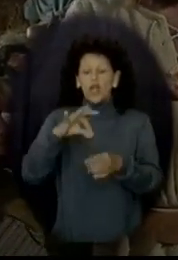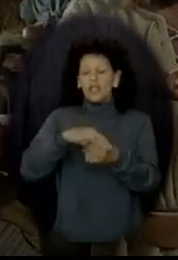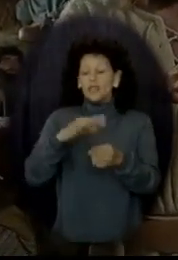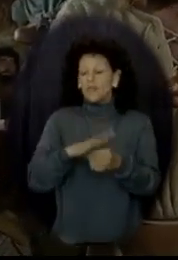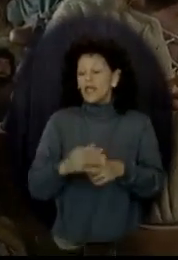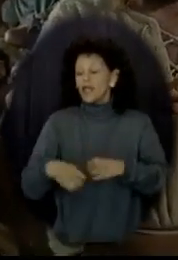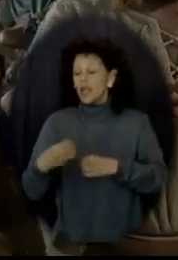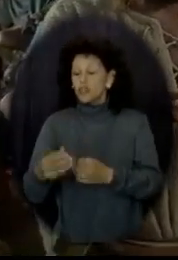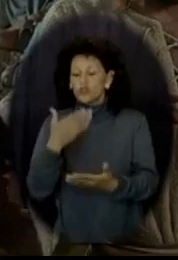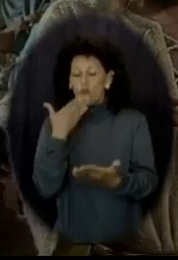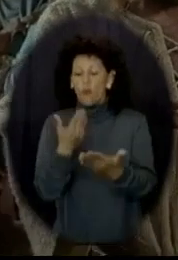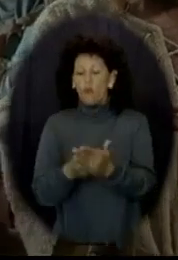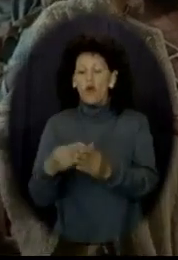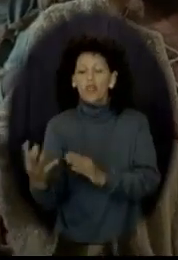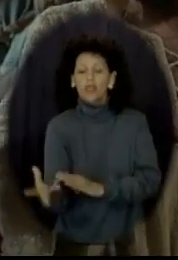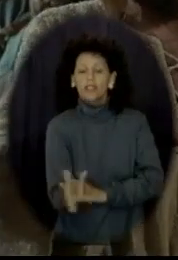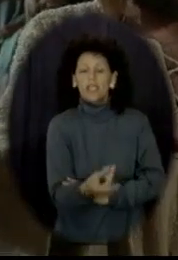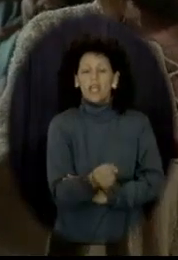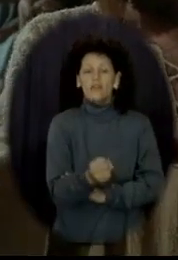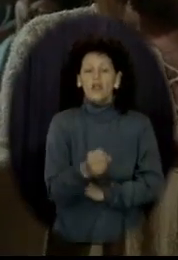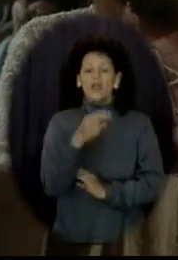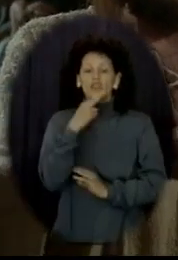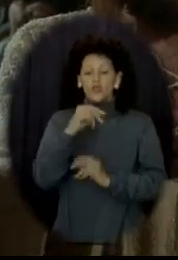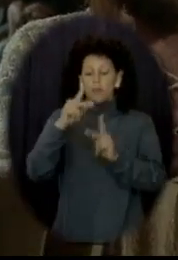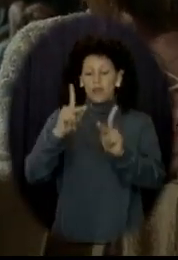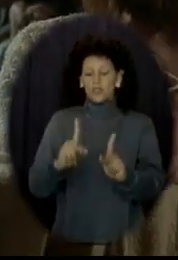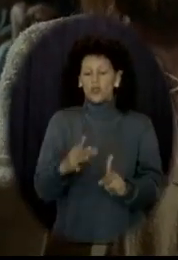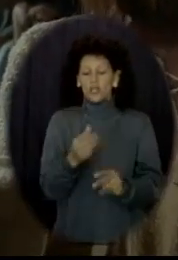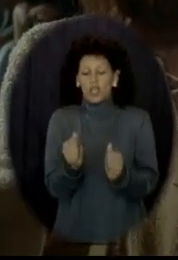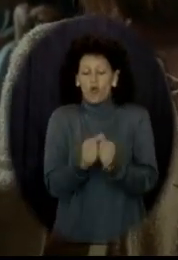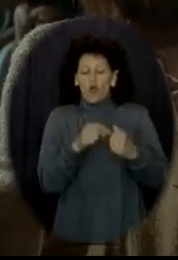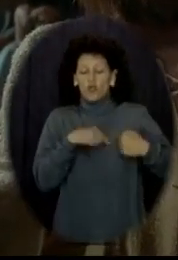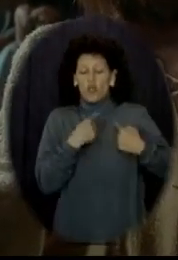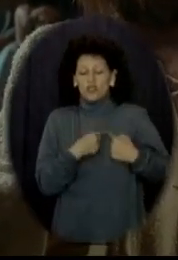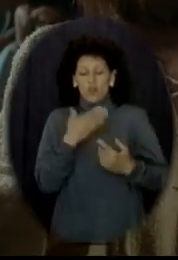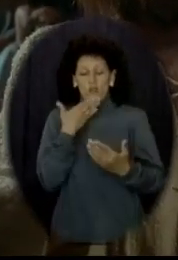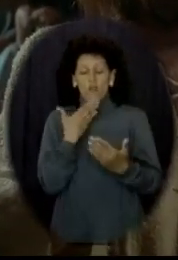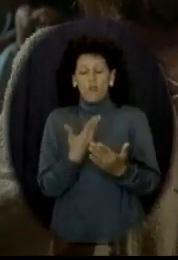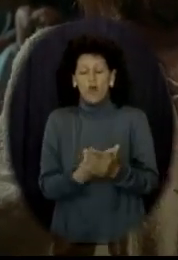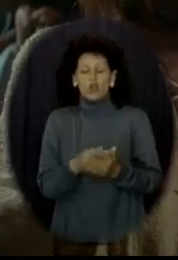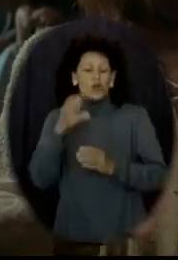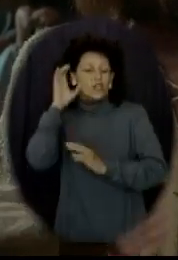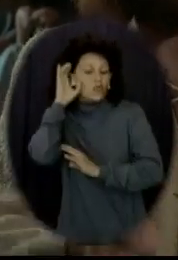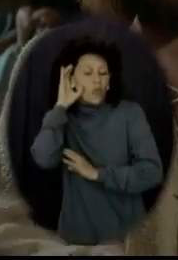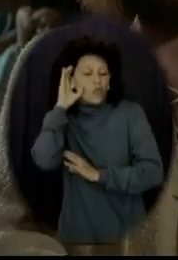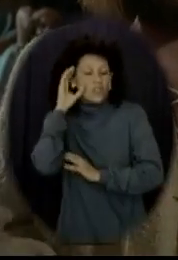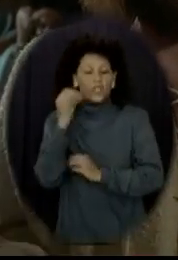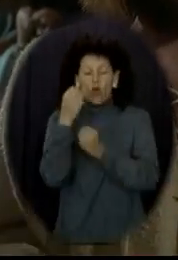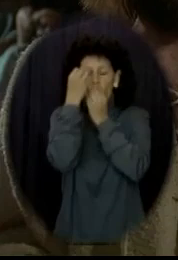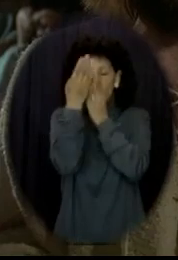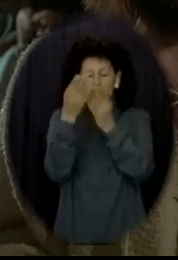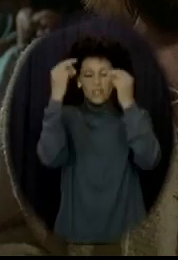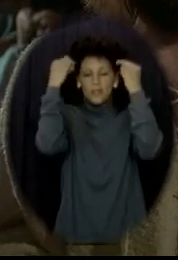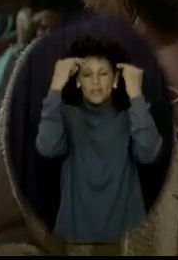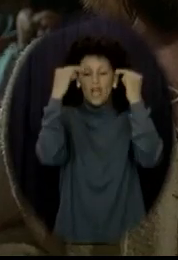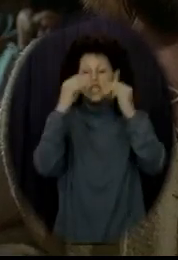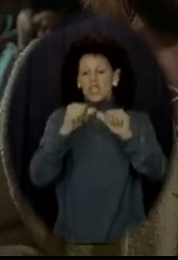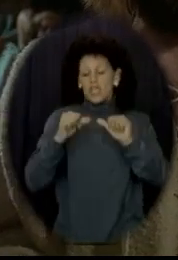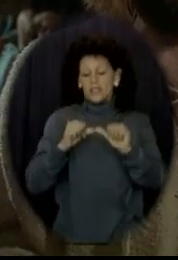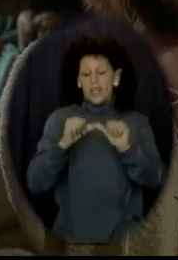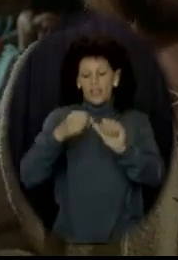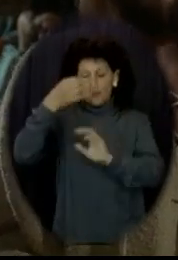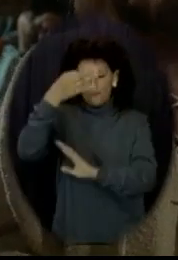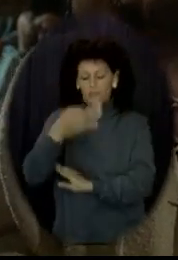La semilla que cayó en buena tierra representa a las personas que con buen corazón escuchan y obedecen el mensaje